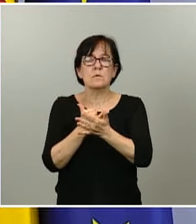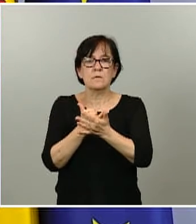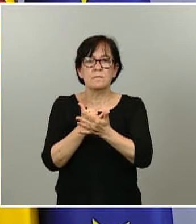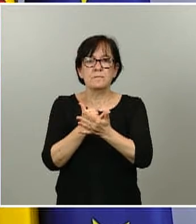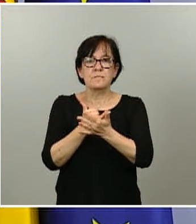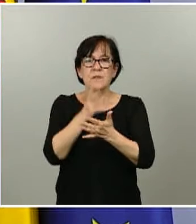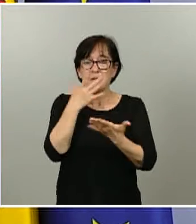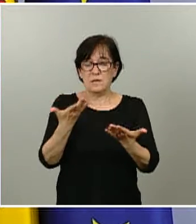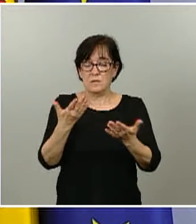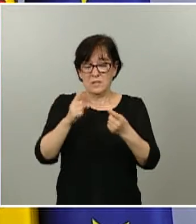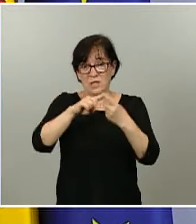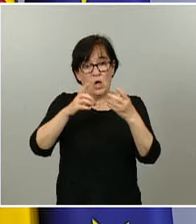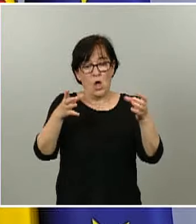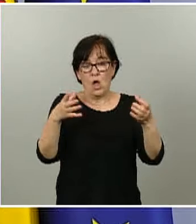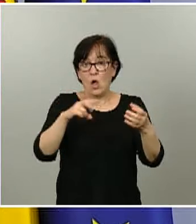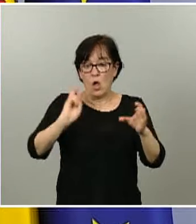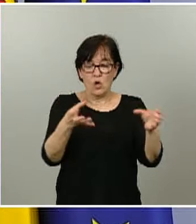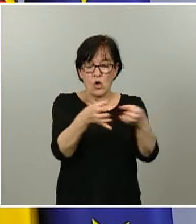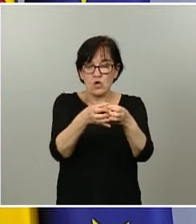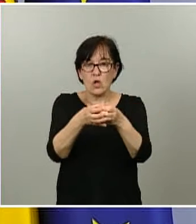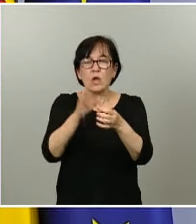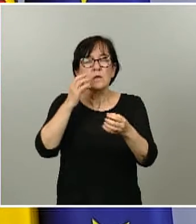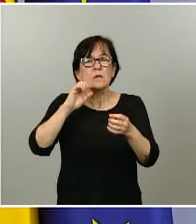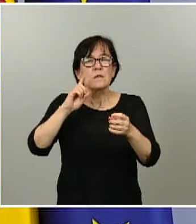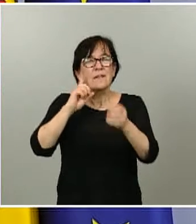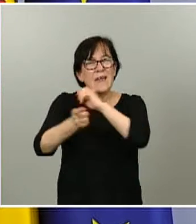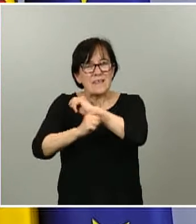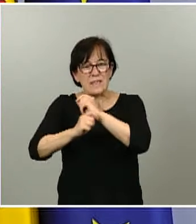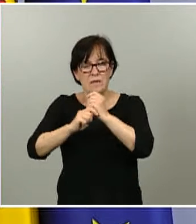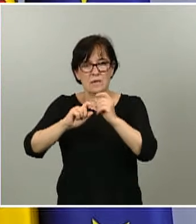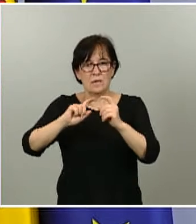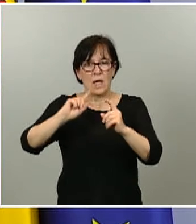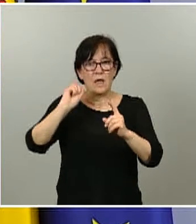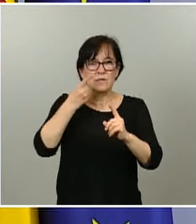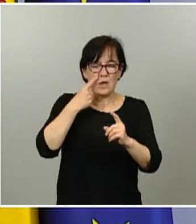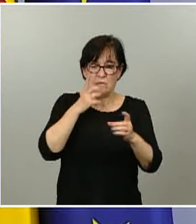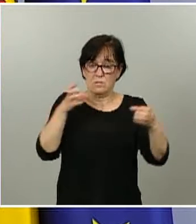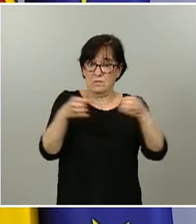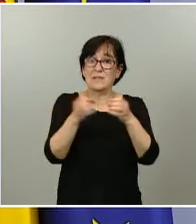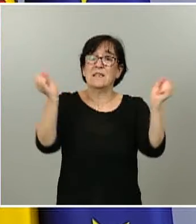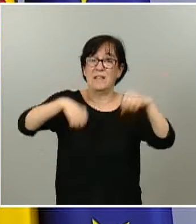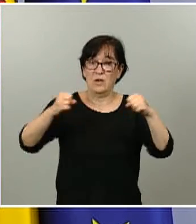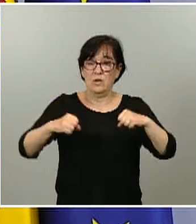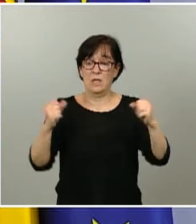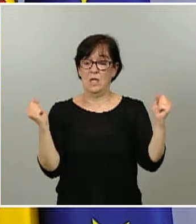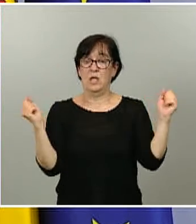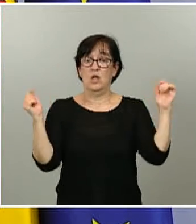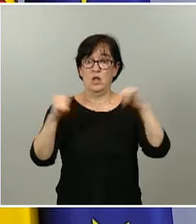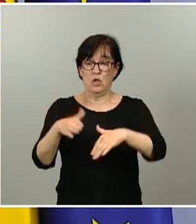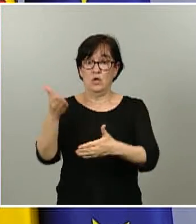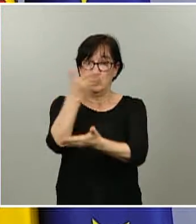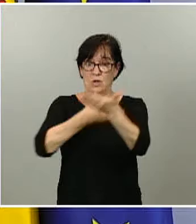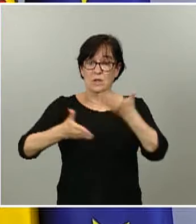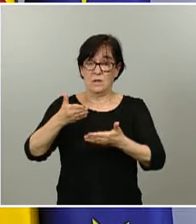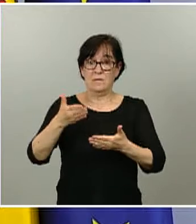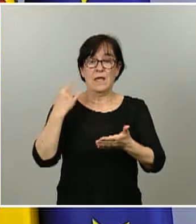y otros colectivos, en base a la estrategia de diagnóstico que acordamos conjuntamente en el seno del Consejo Interterritorial del Sistema